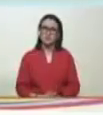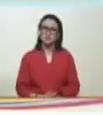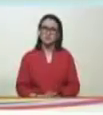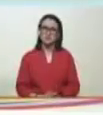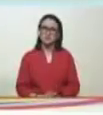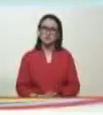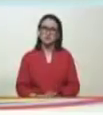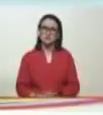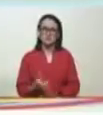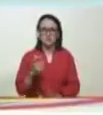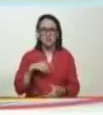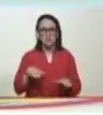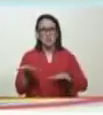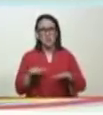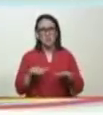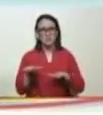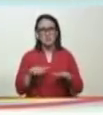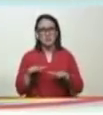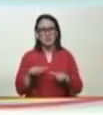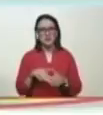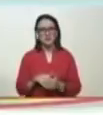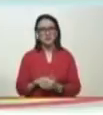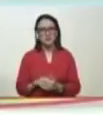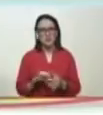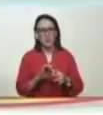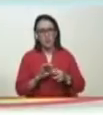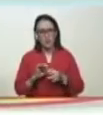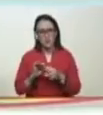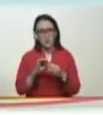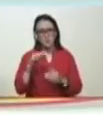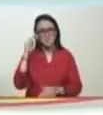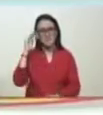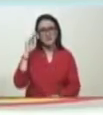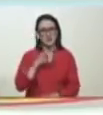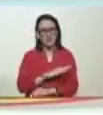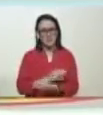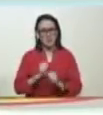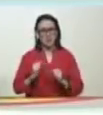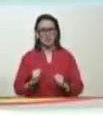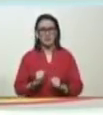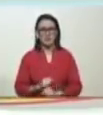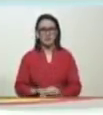Porque somos un movimiento de unión cívico-militar